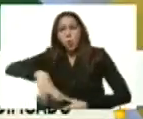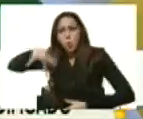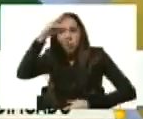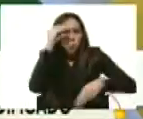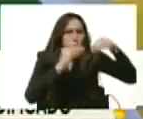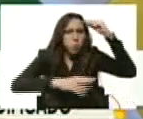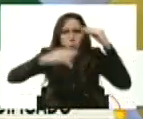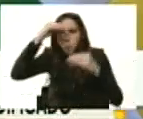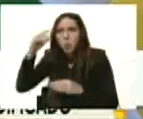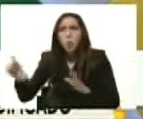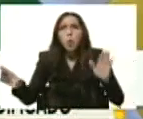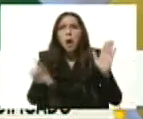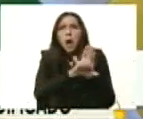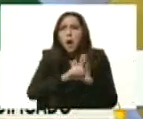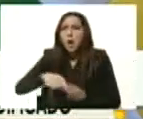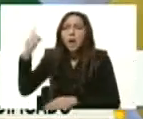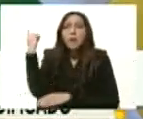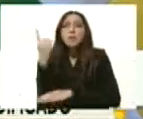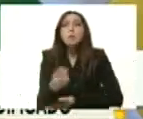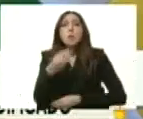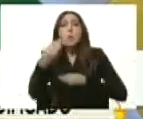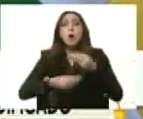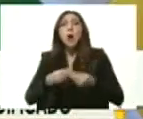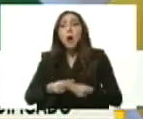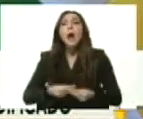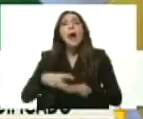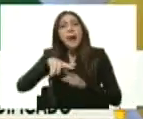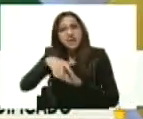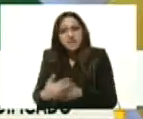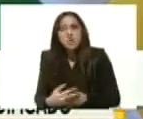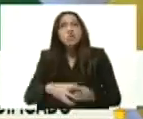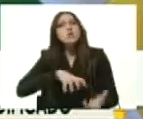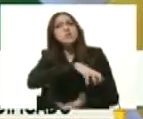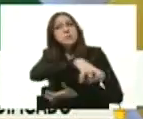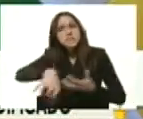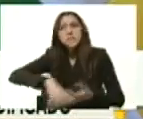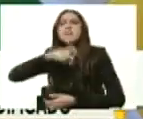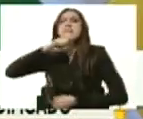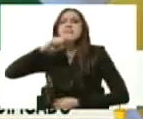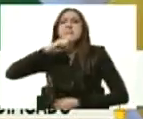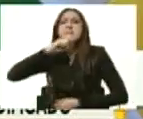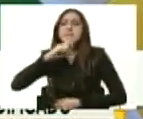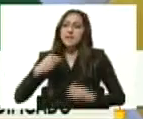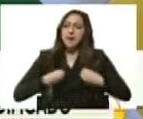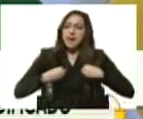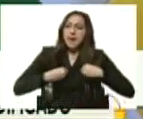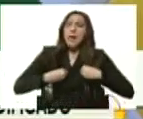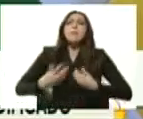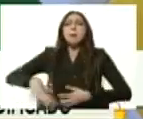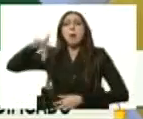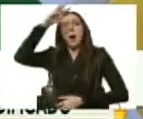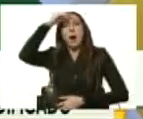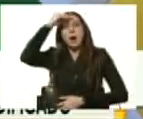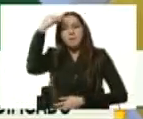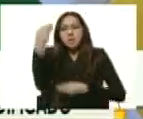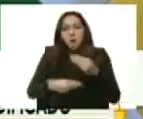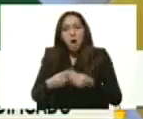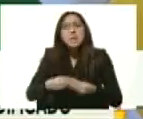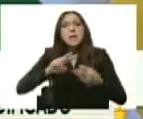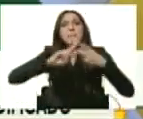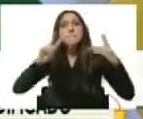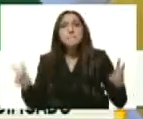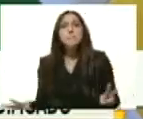las grandes lecciones que dejan las tragedias y desgracias vividas, construyendo colectivamente la paz